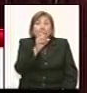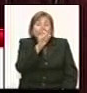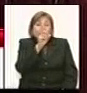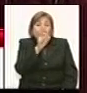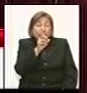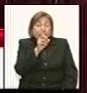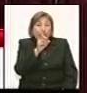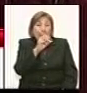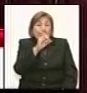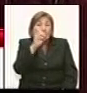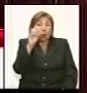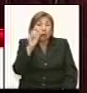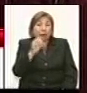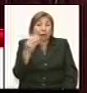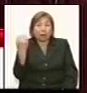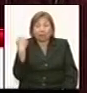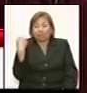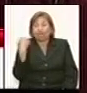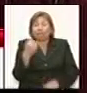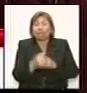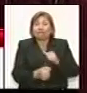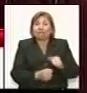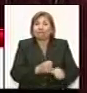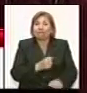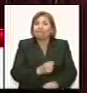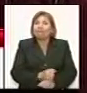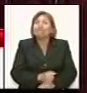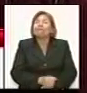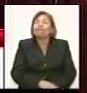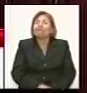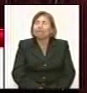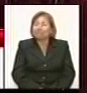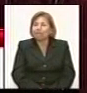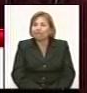81% el año pasado.